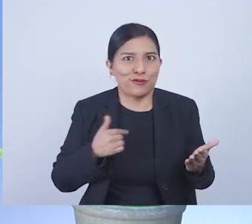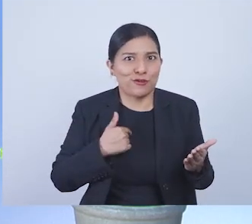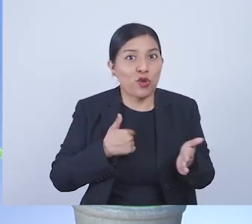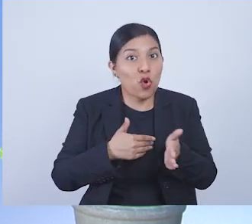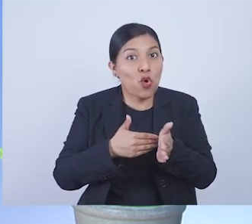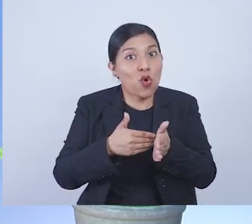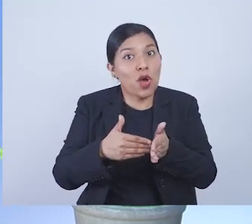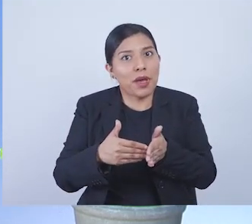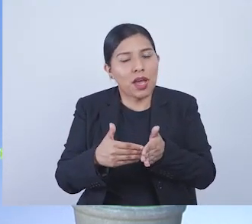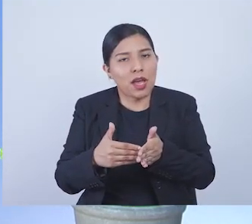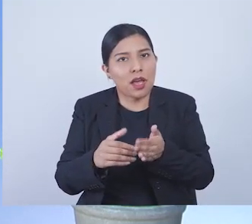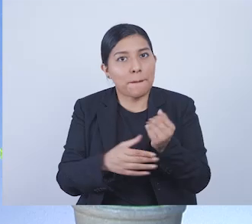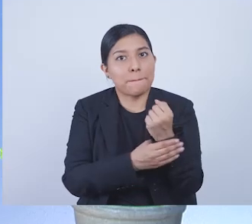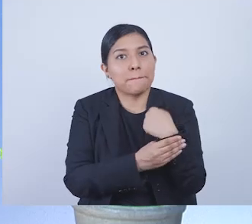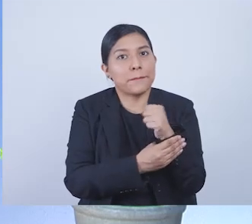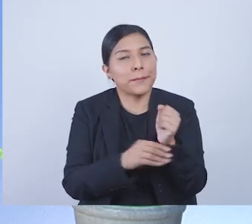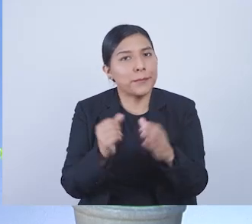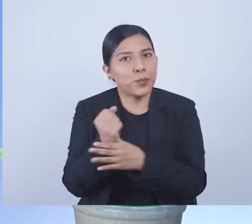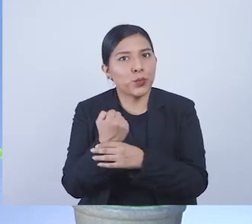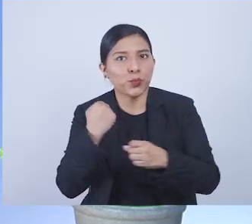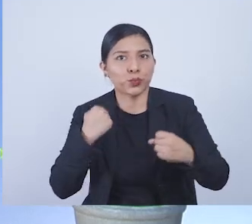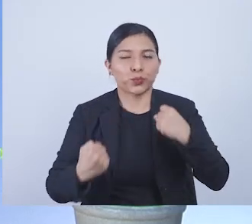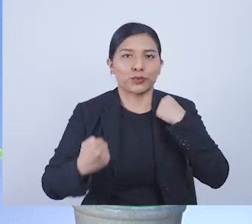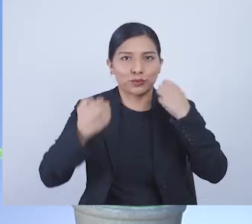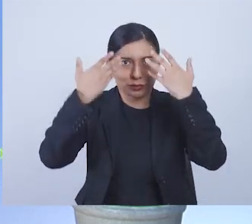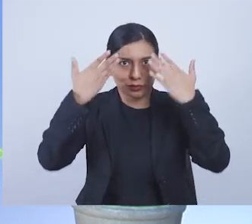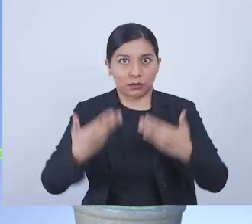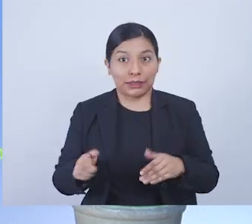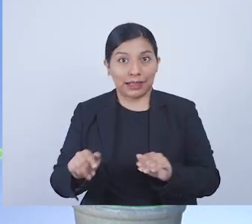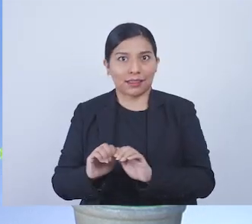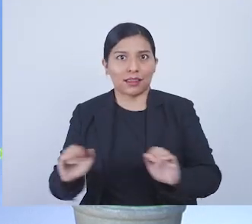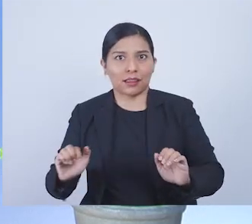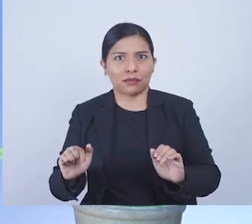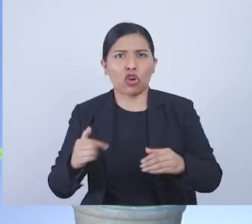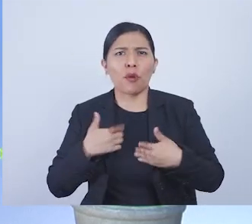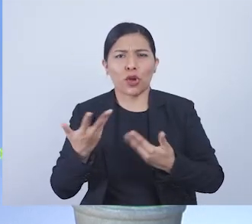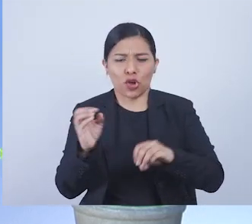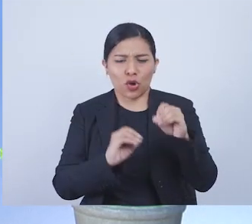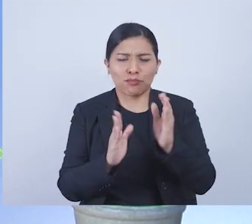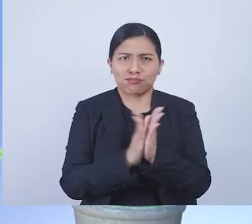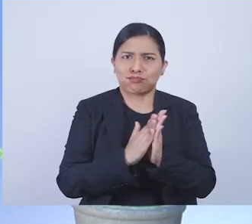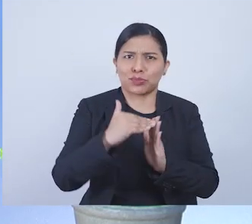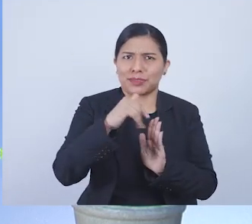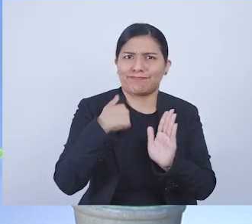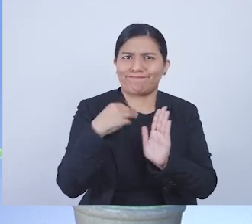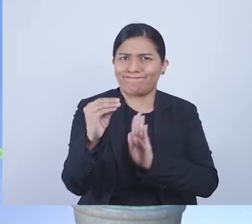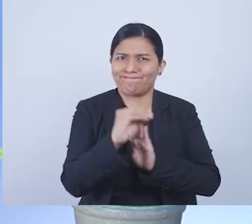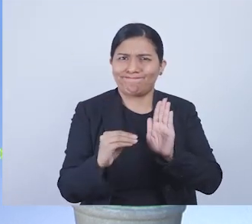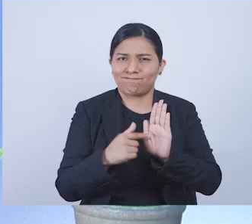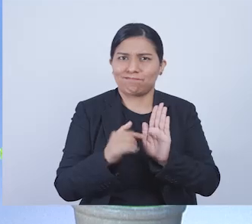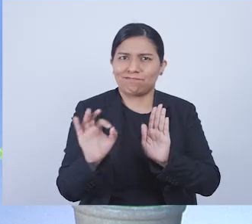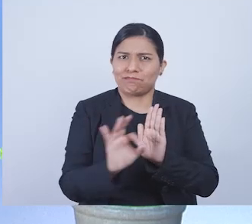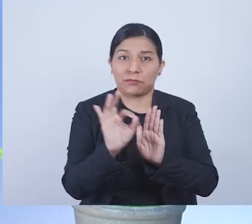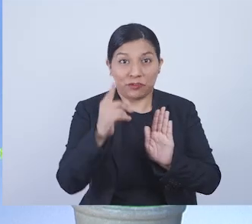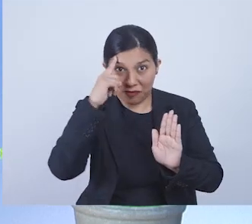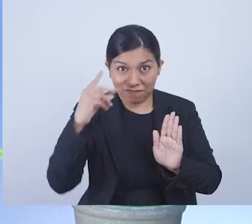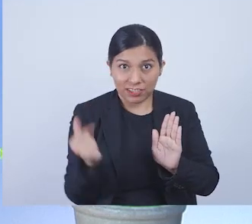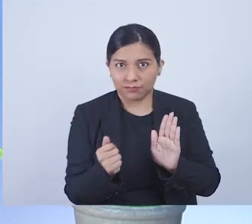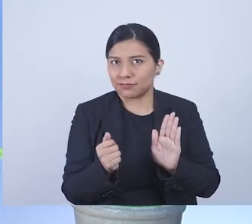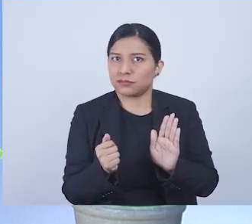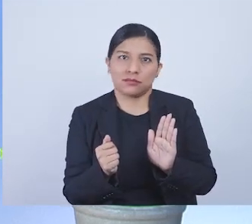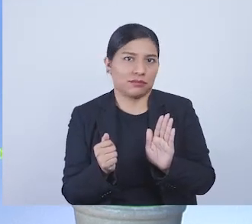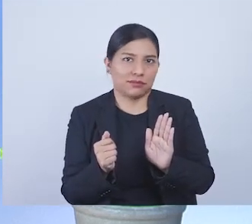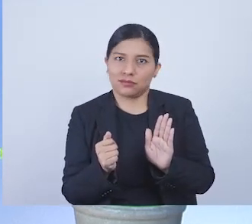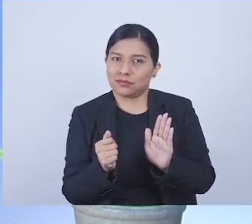introducir la psicomotricidad dentro de estos programas. No fue tan fácil,